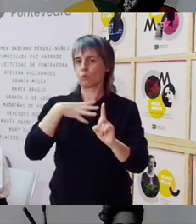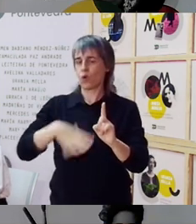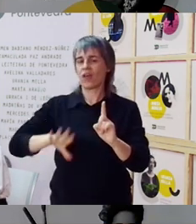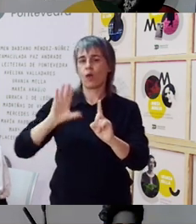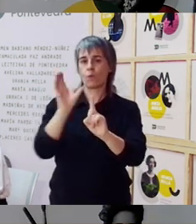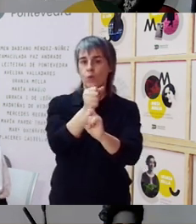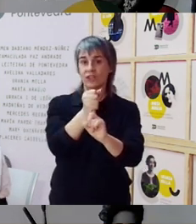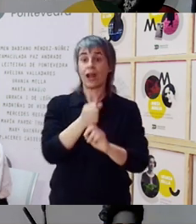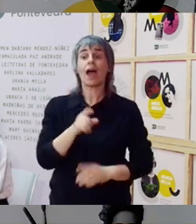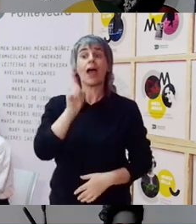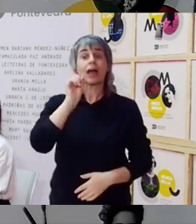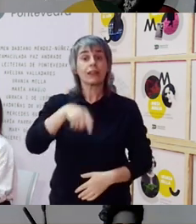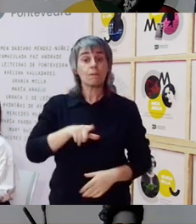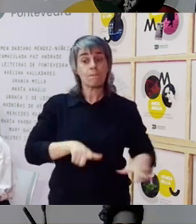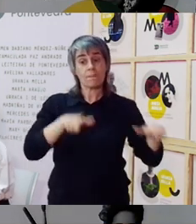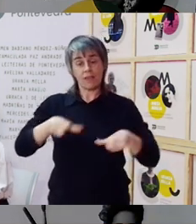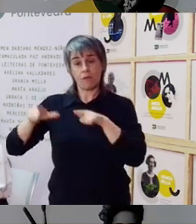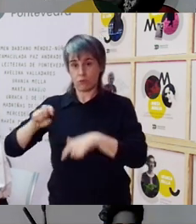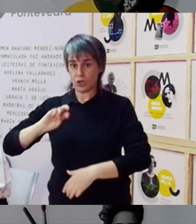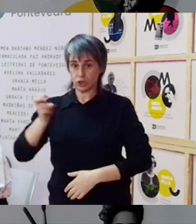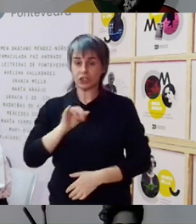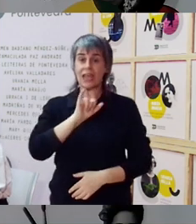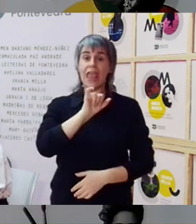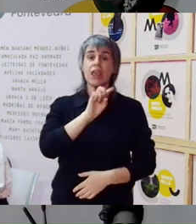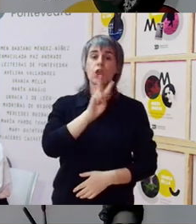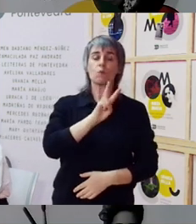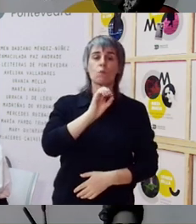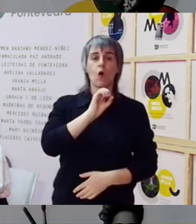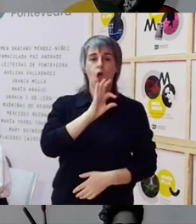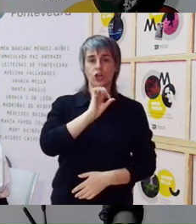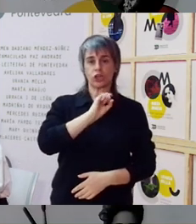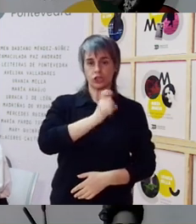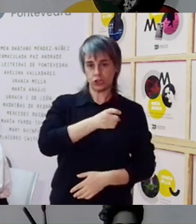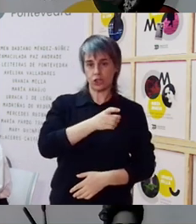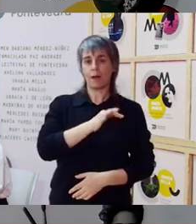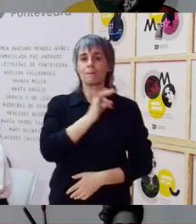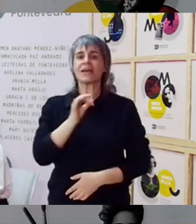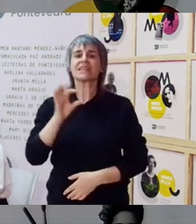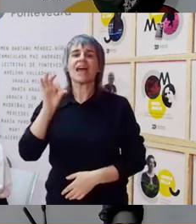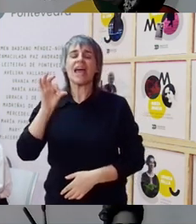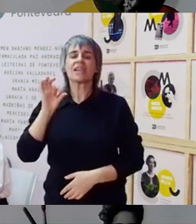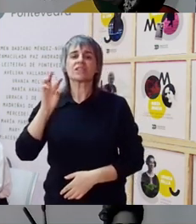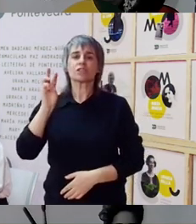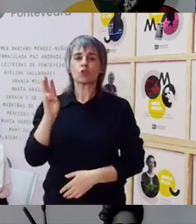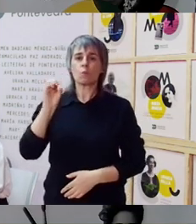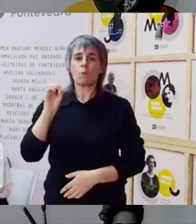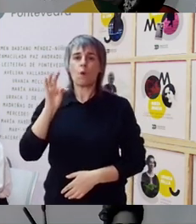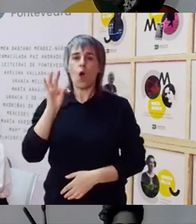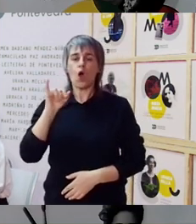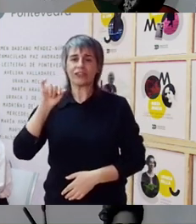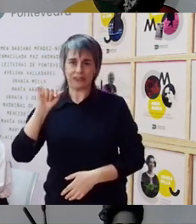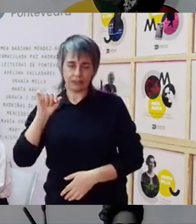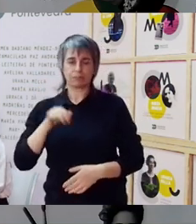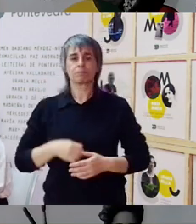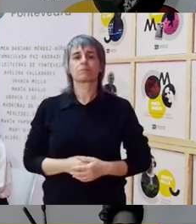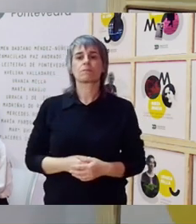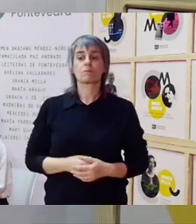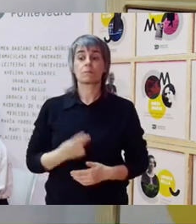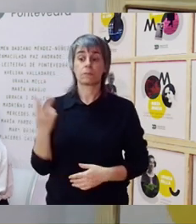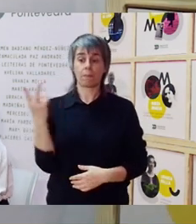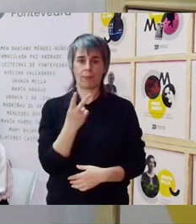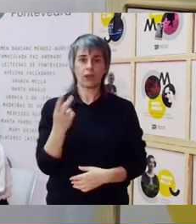tamén nas plataformas iVoox e Spotify. Avísavos de que é un podcast